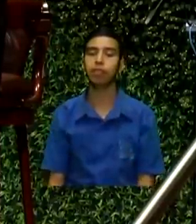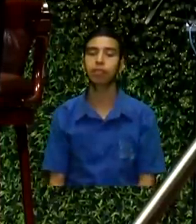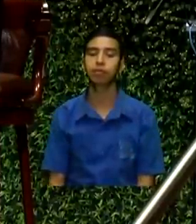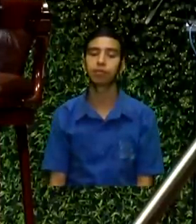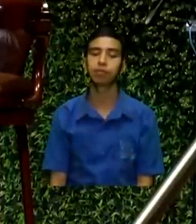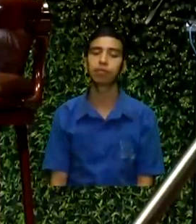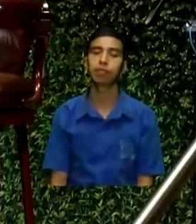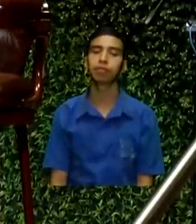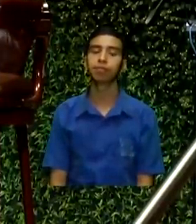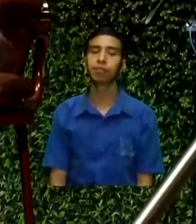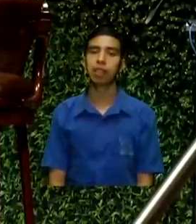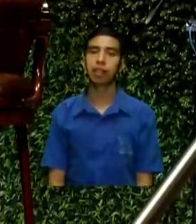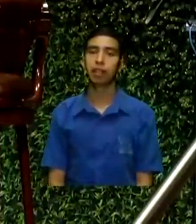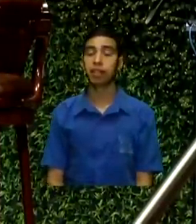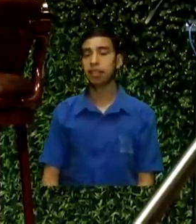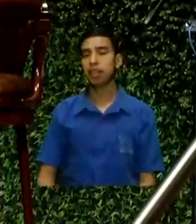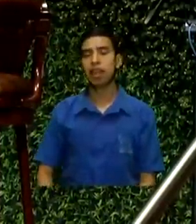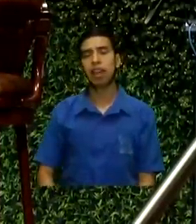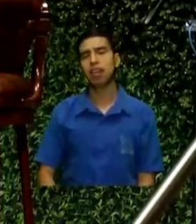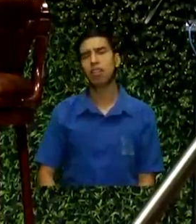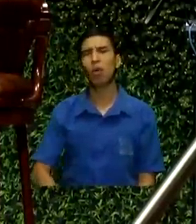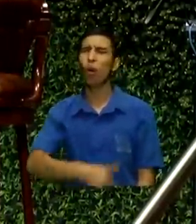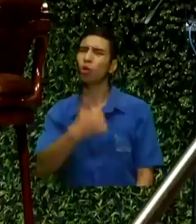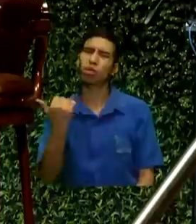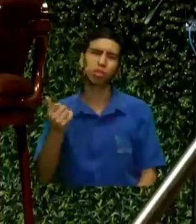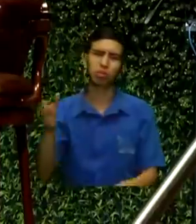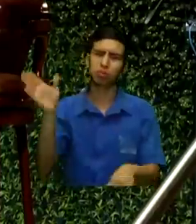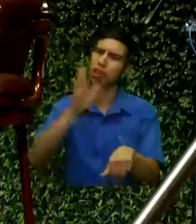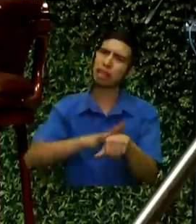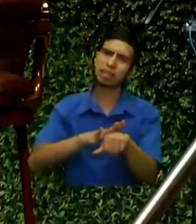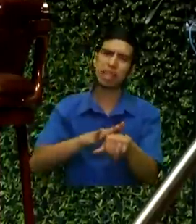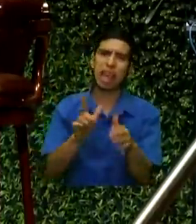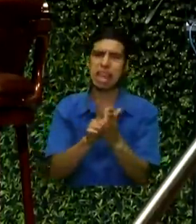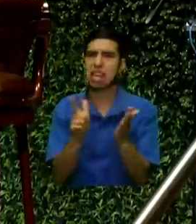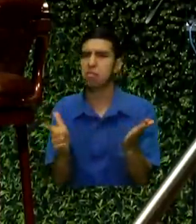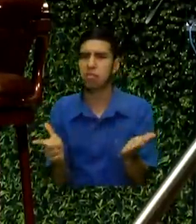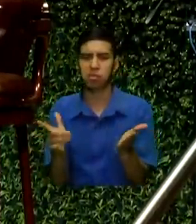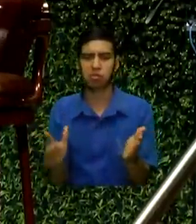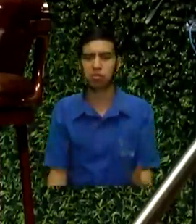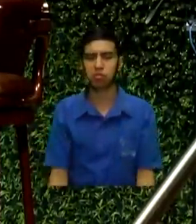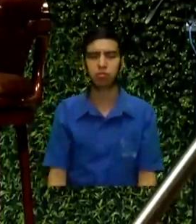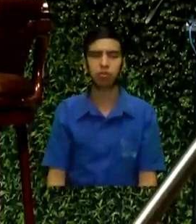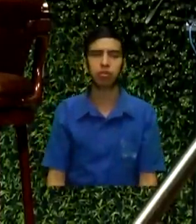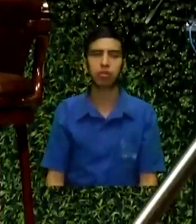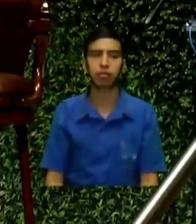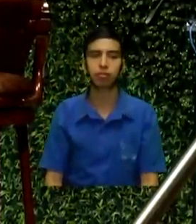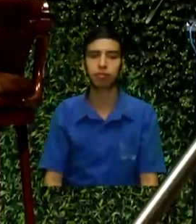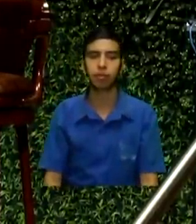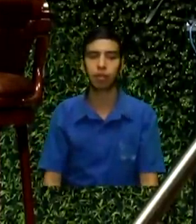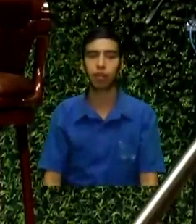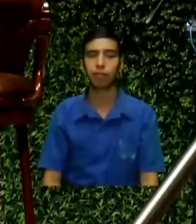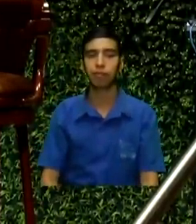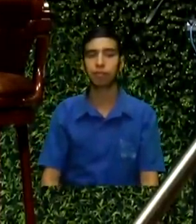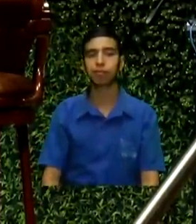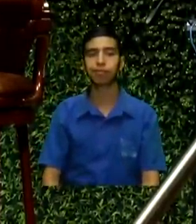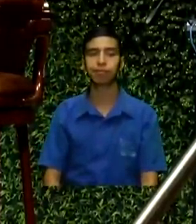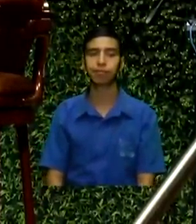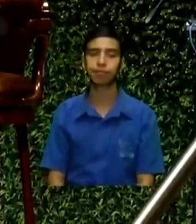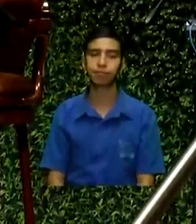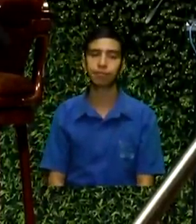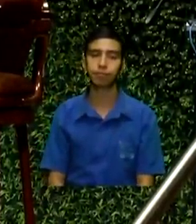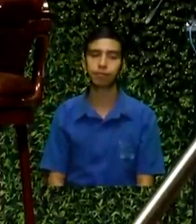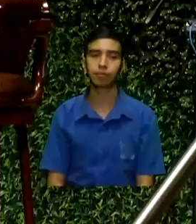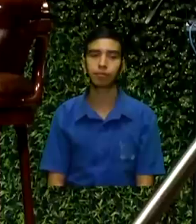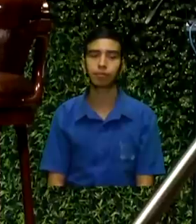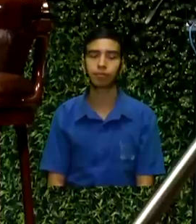hasta Malaquías y ahí hay 39. Ya en Mateo empieza 40, 41, hasta llegar a Hebreos, que es el 58. Va, ya